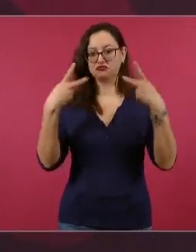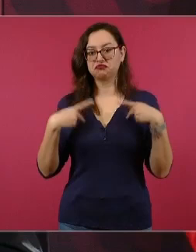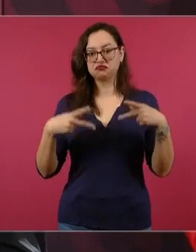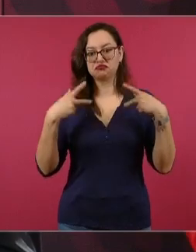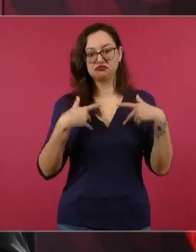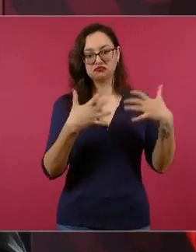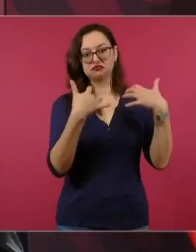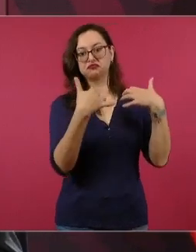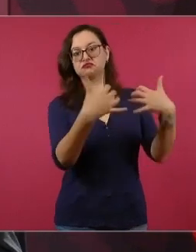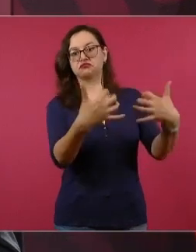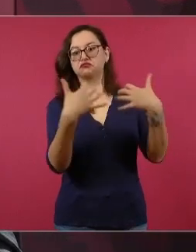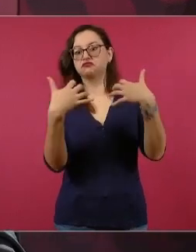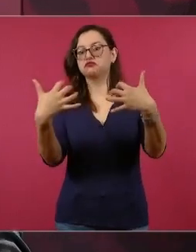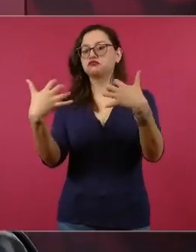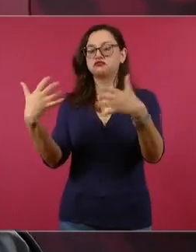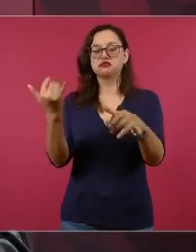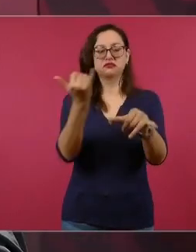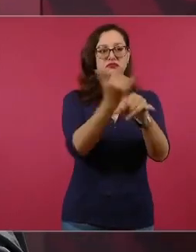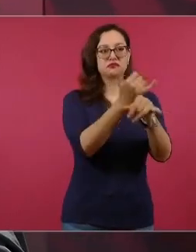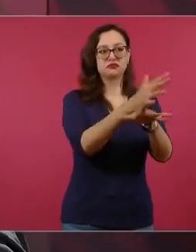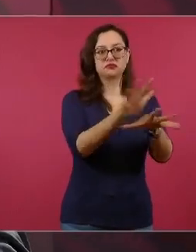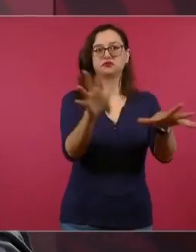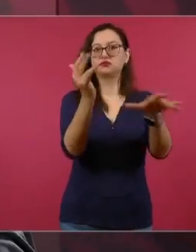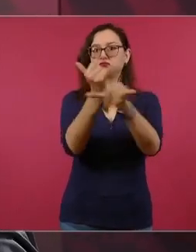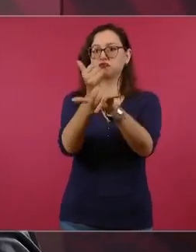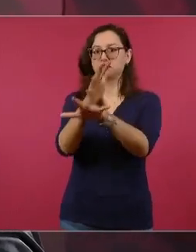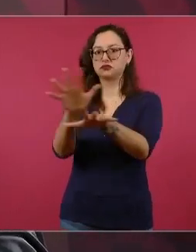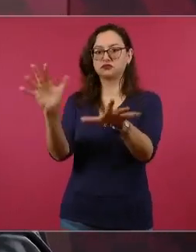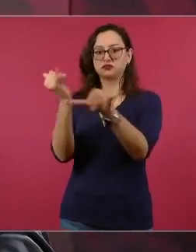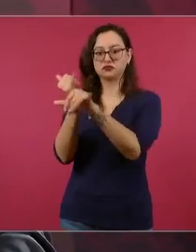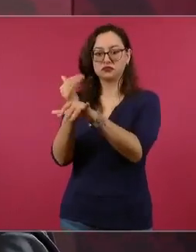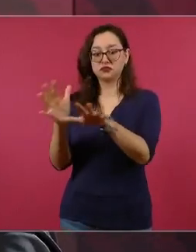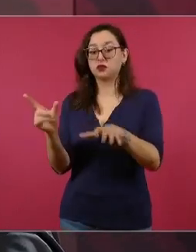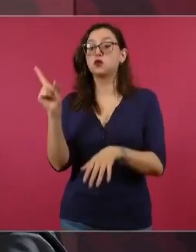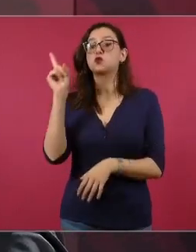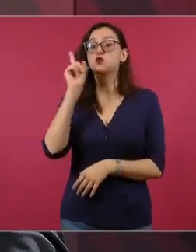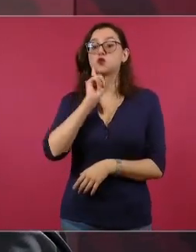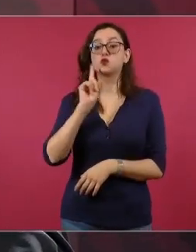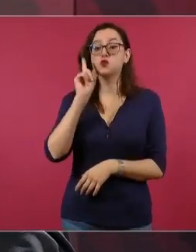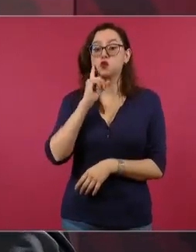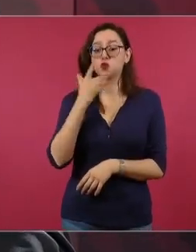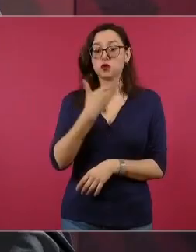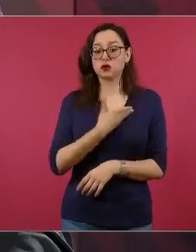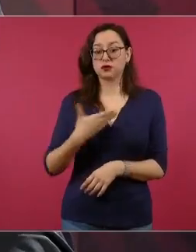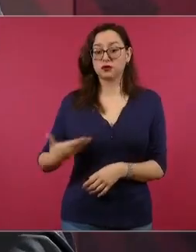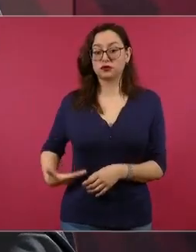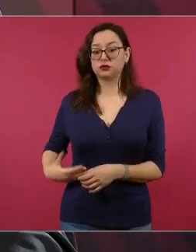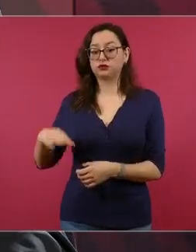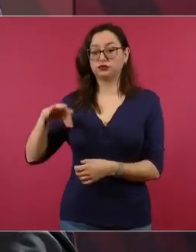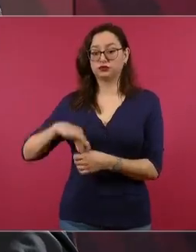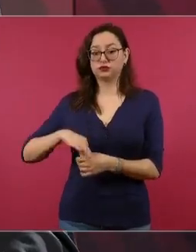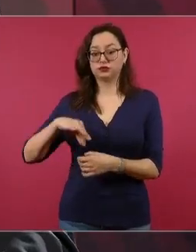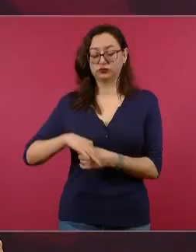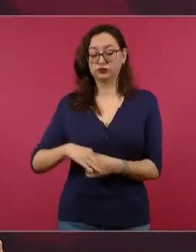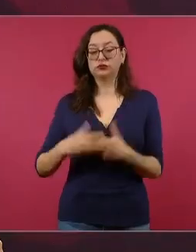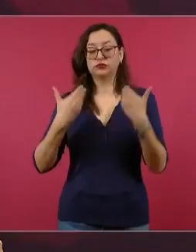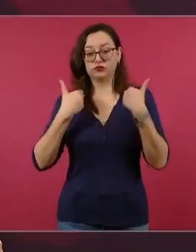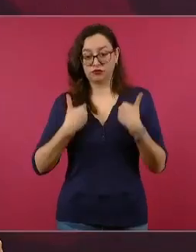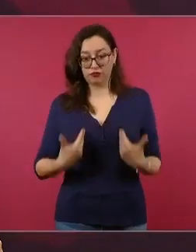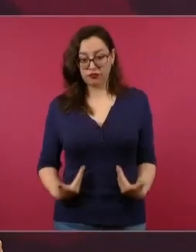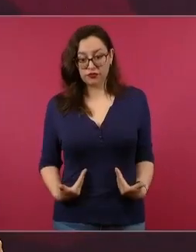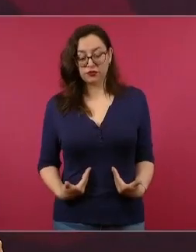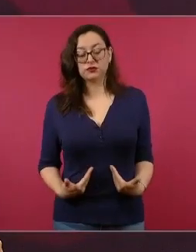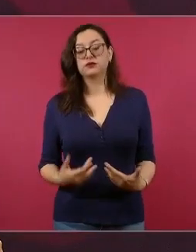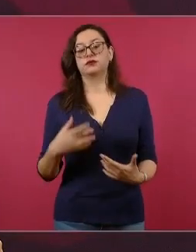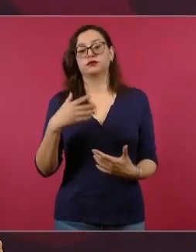y a nosotros nos ayuda mucho, a la presidenta electa y a el